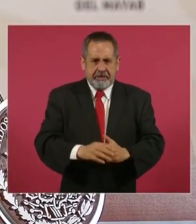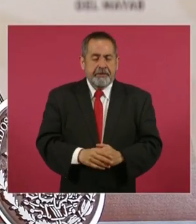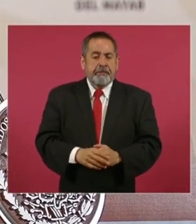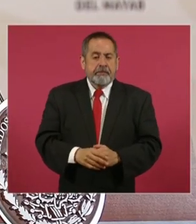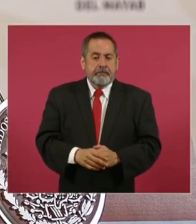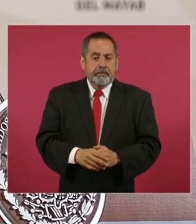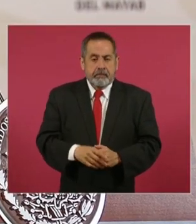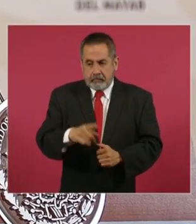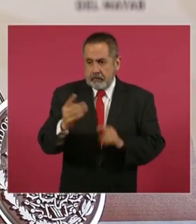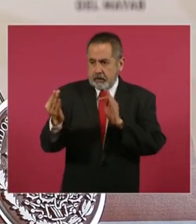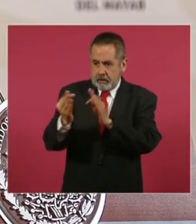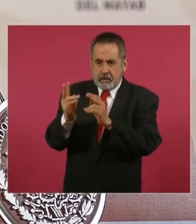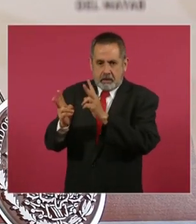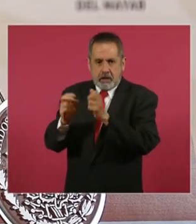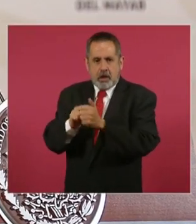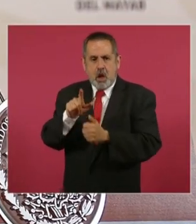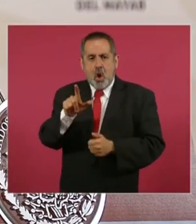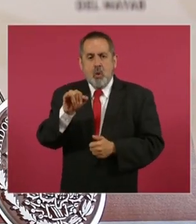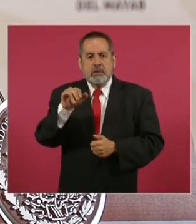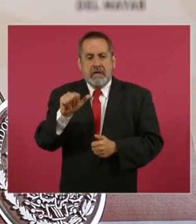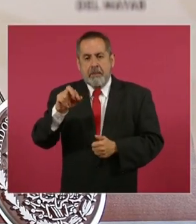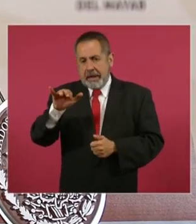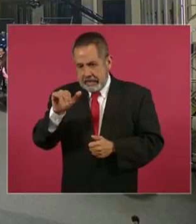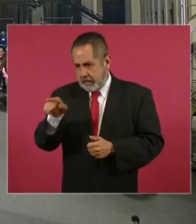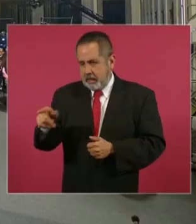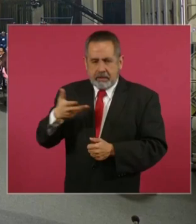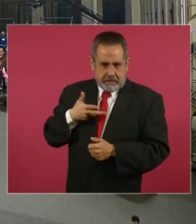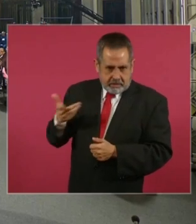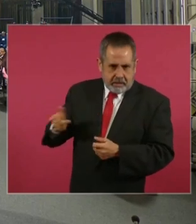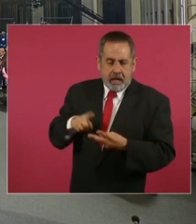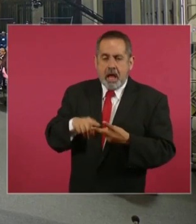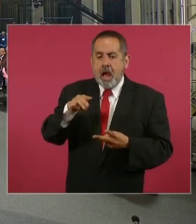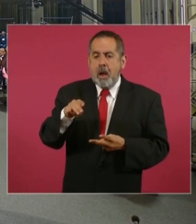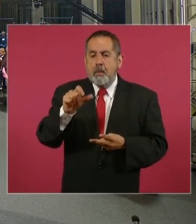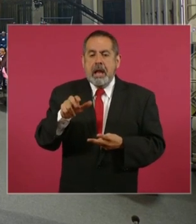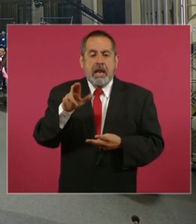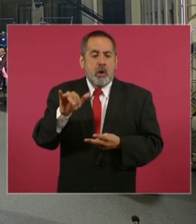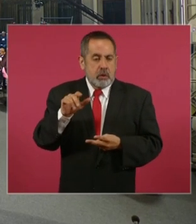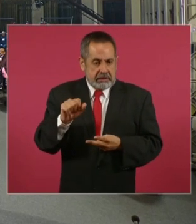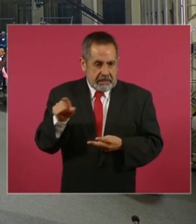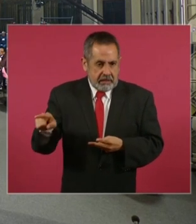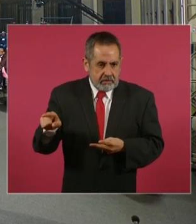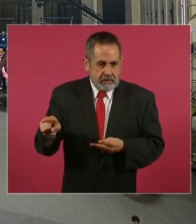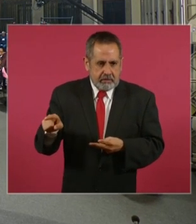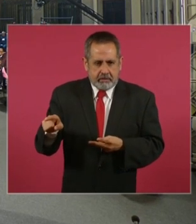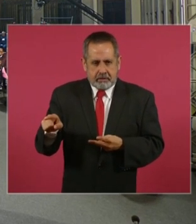te va a atender Luisa María, aquí está María Luisa,